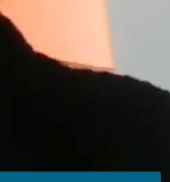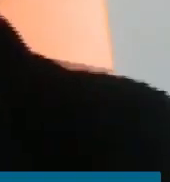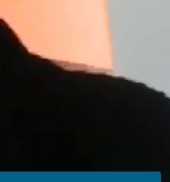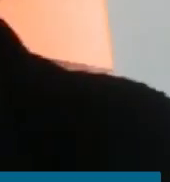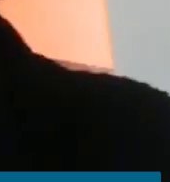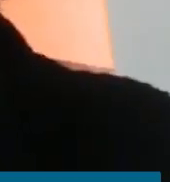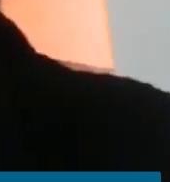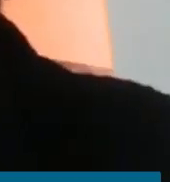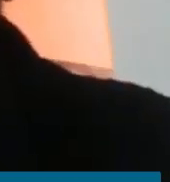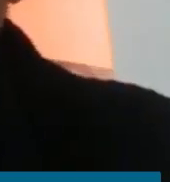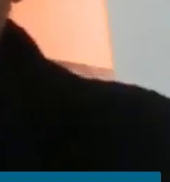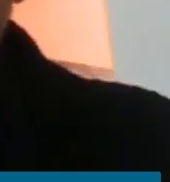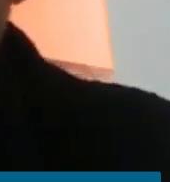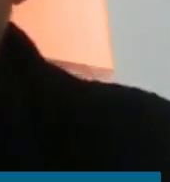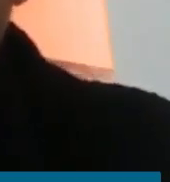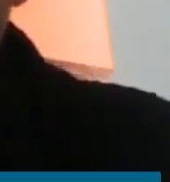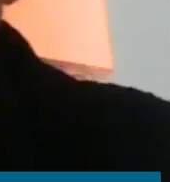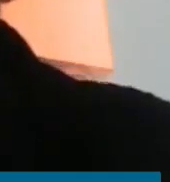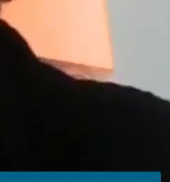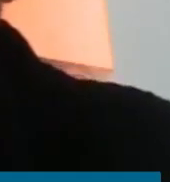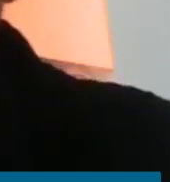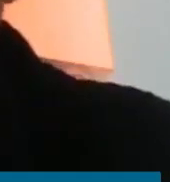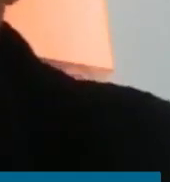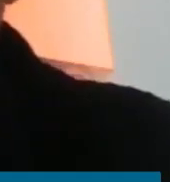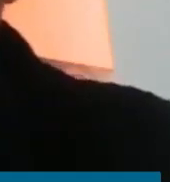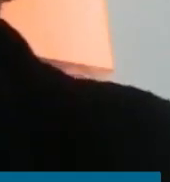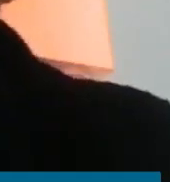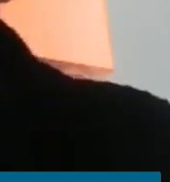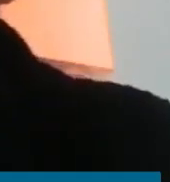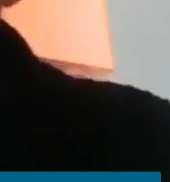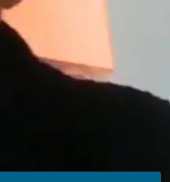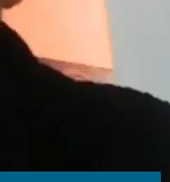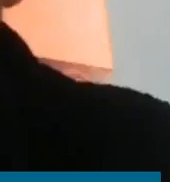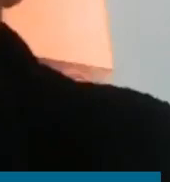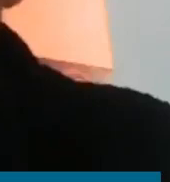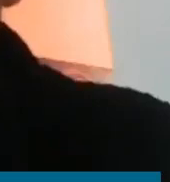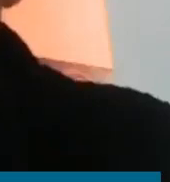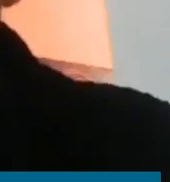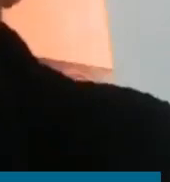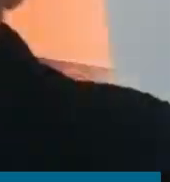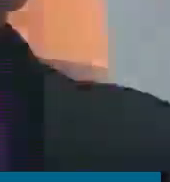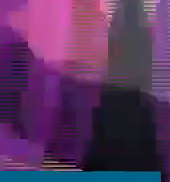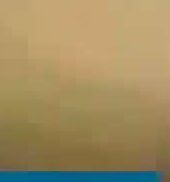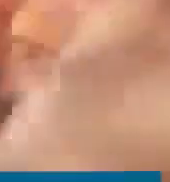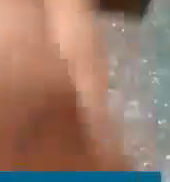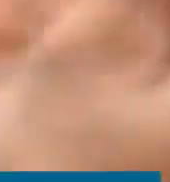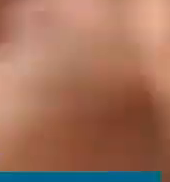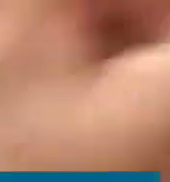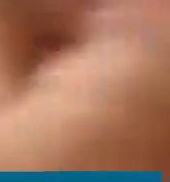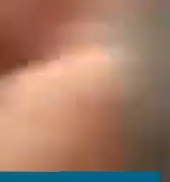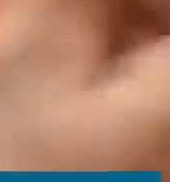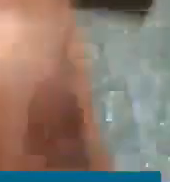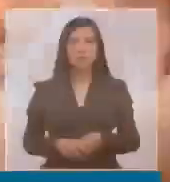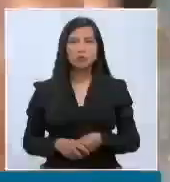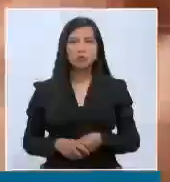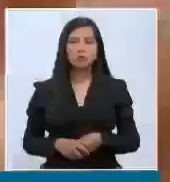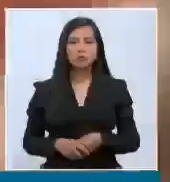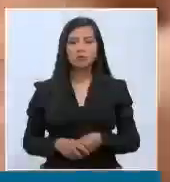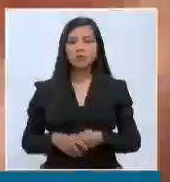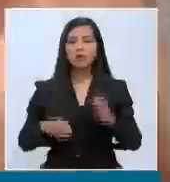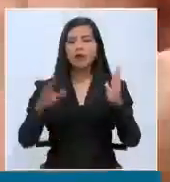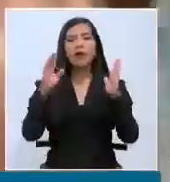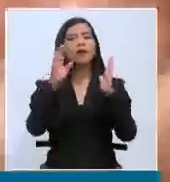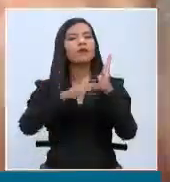Considero que los empresarios en Bolivia todavía no han asumido su responsabilidad con un proyecto